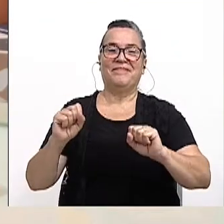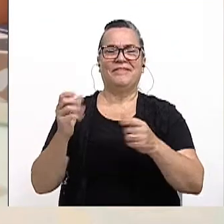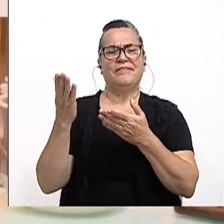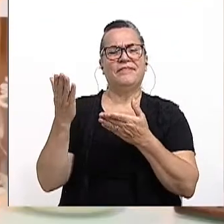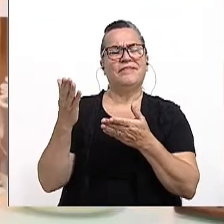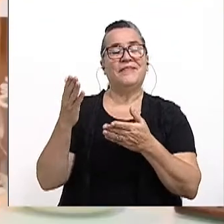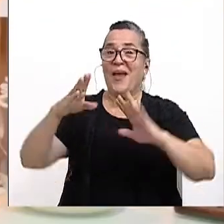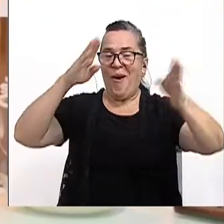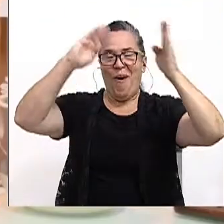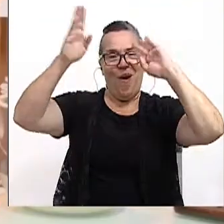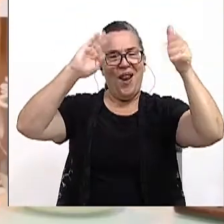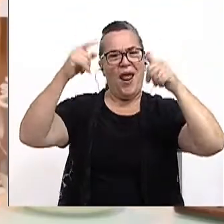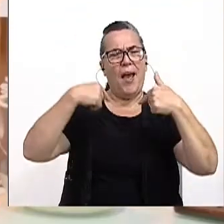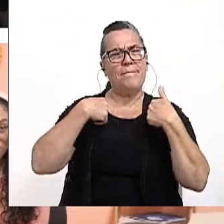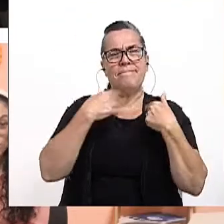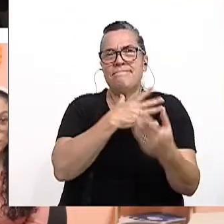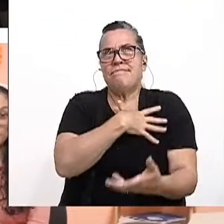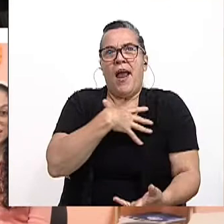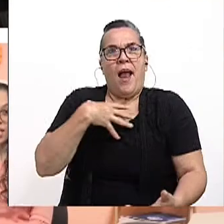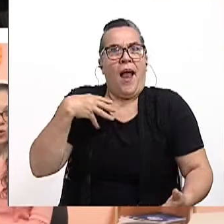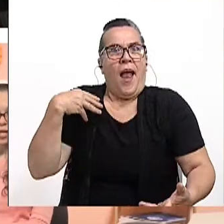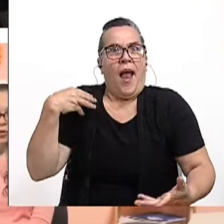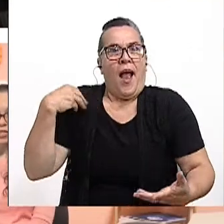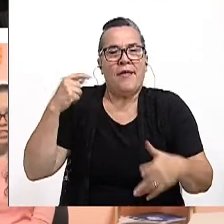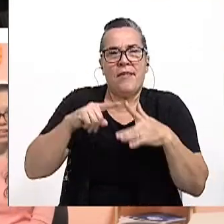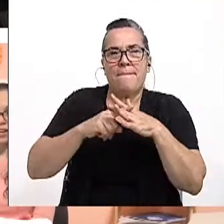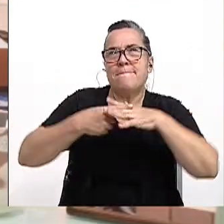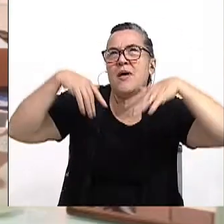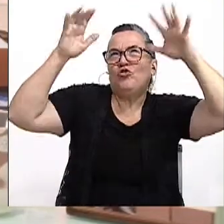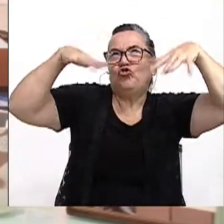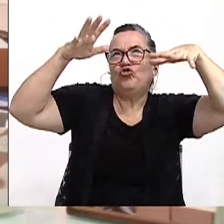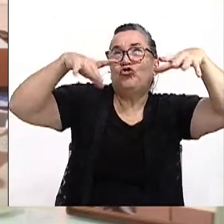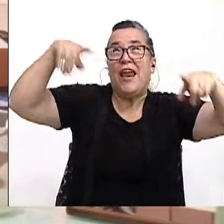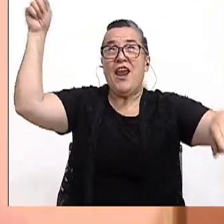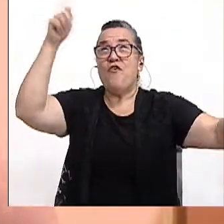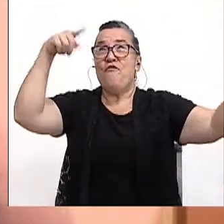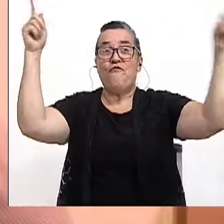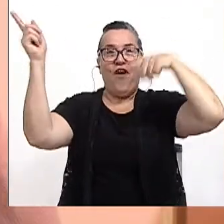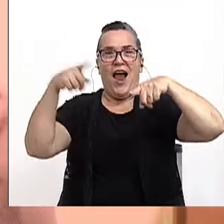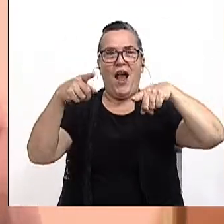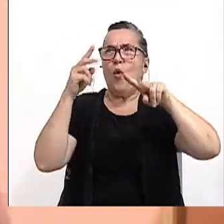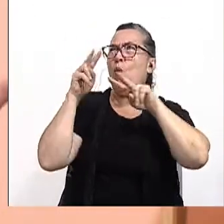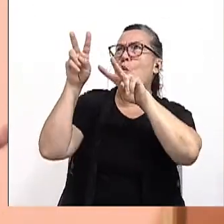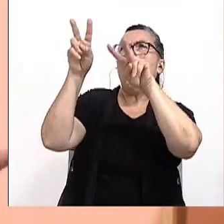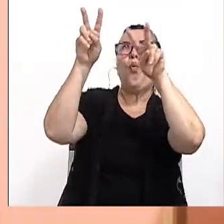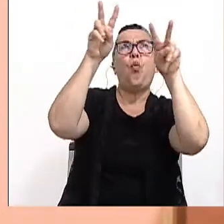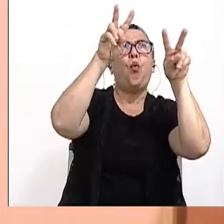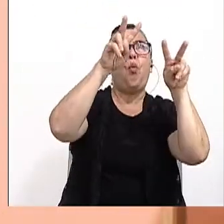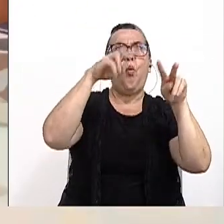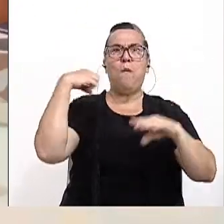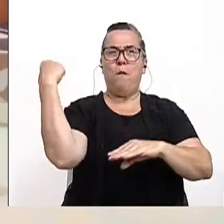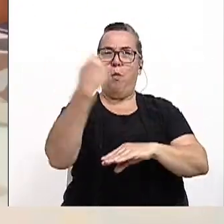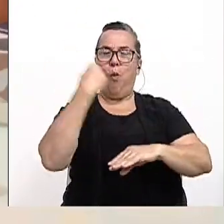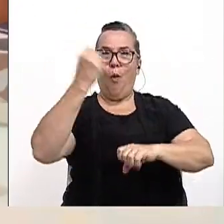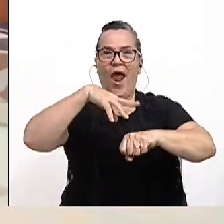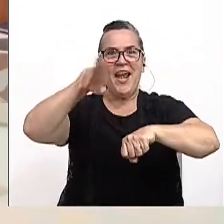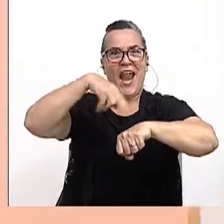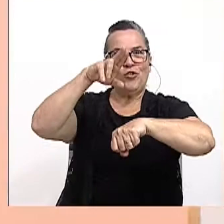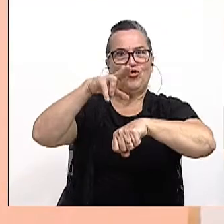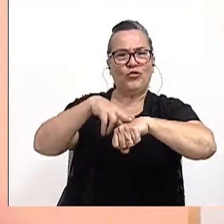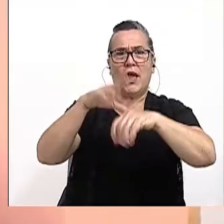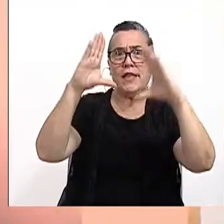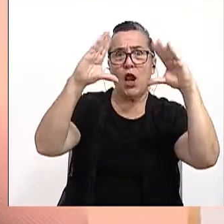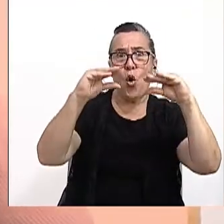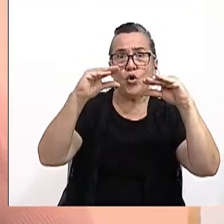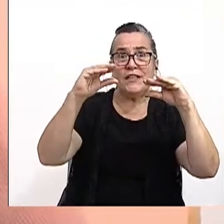Ay, hola, vieras que a mí me encanta cuando empieza a llover con rayería, porque una ve todo el poder de la naturaleza. Y si es de noche,